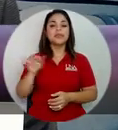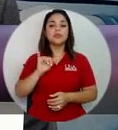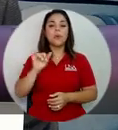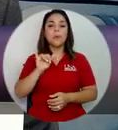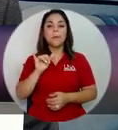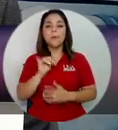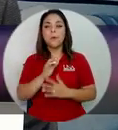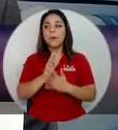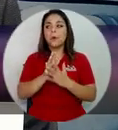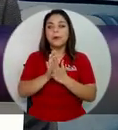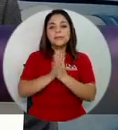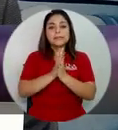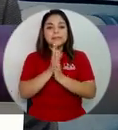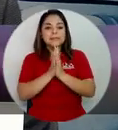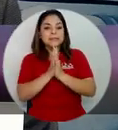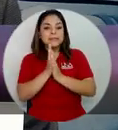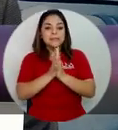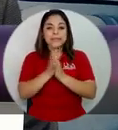las ganas de trabajar.